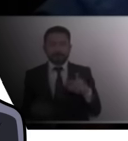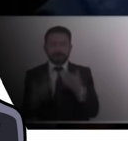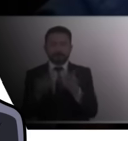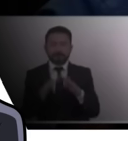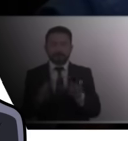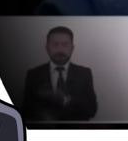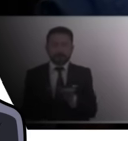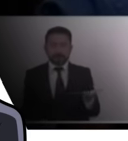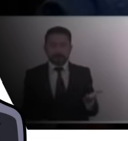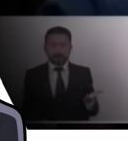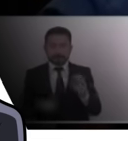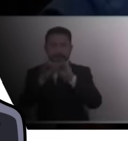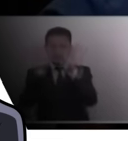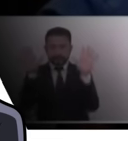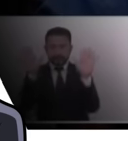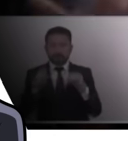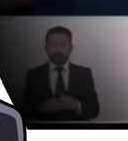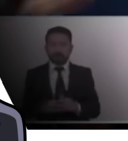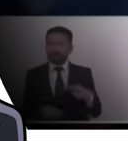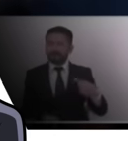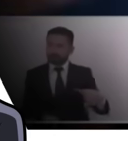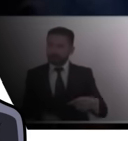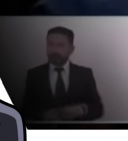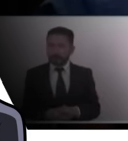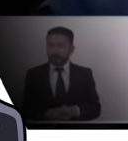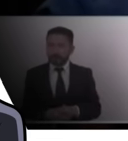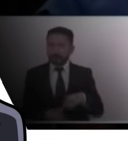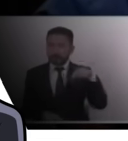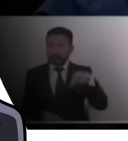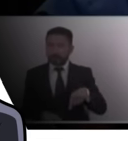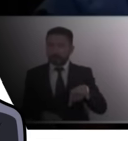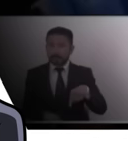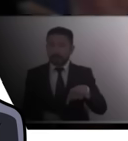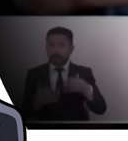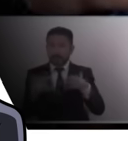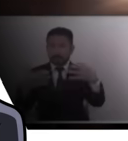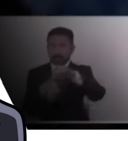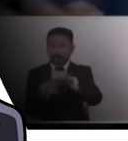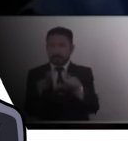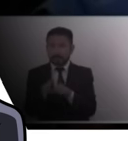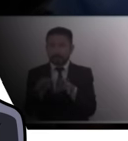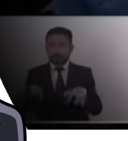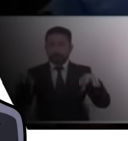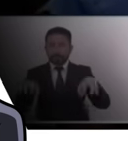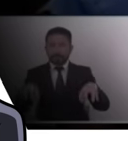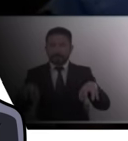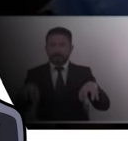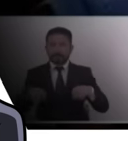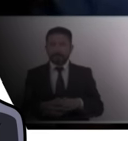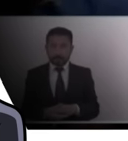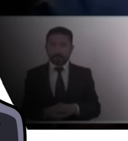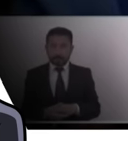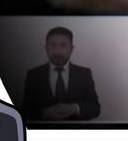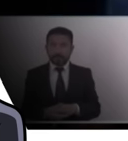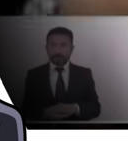cosas. Está claro que, como siempre, aquí la asamblea se parte en dos. O